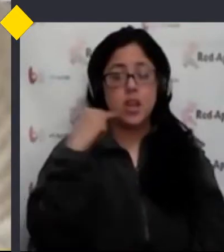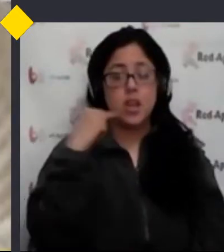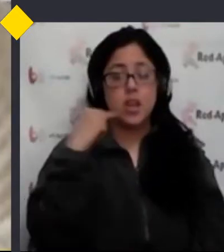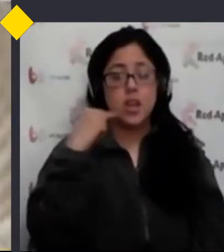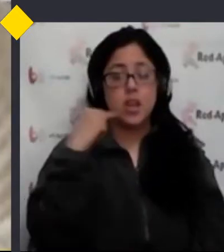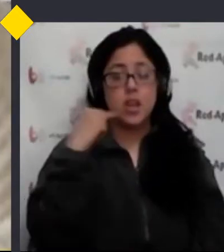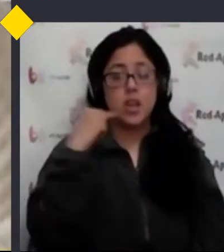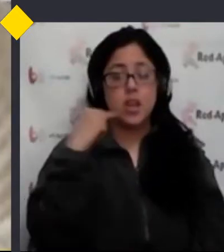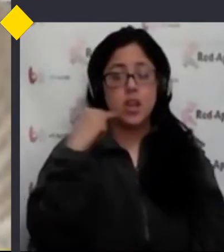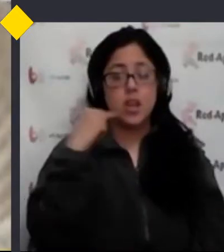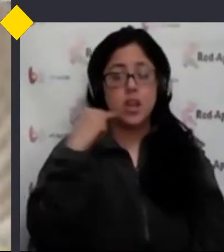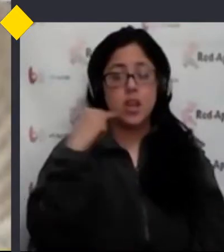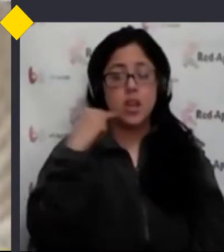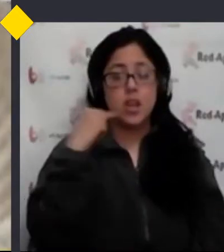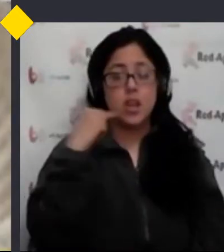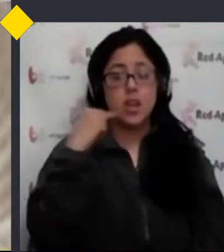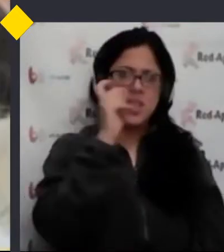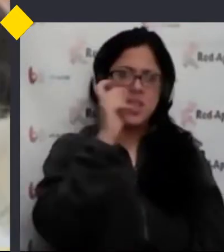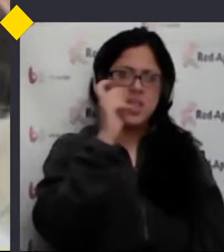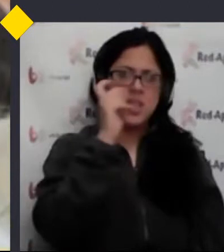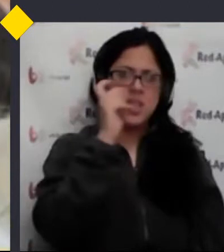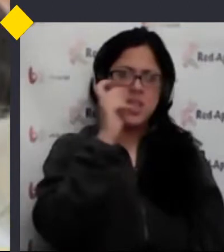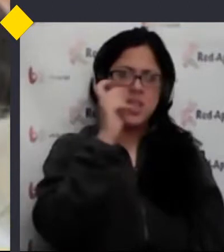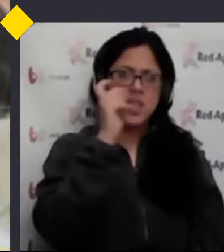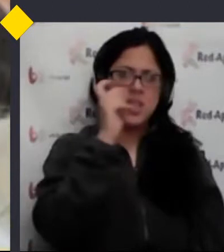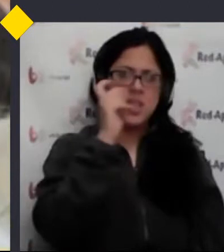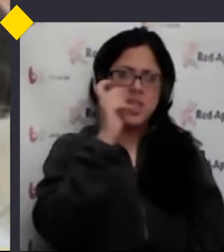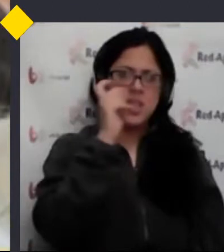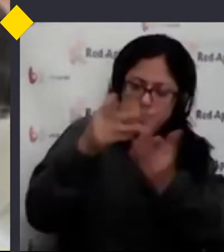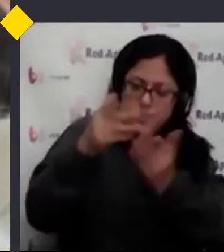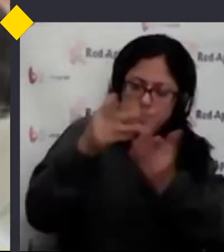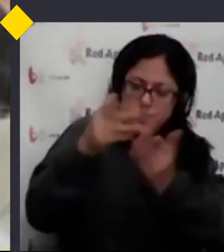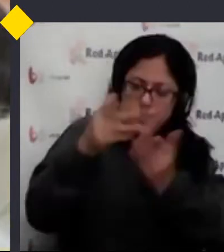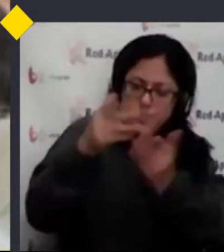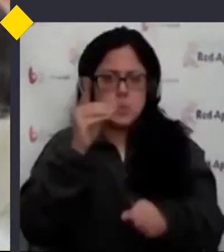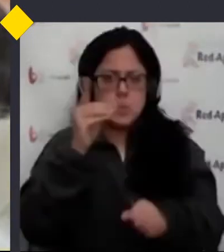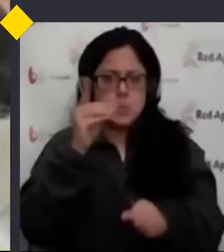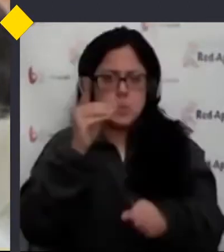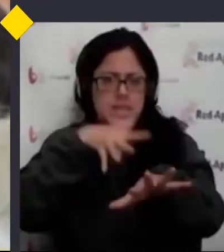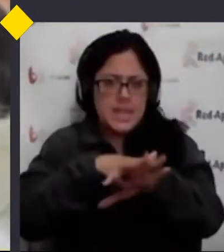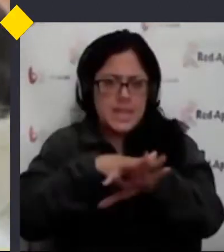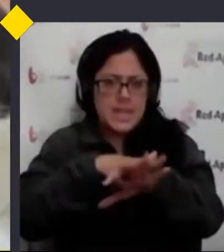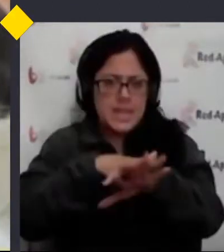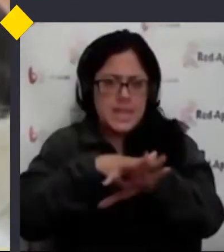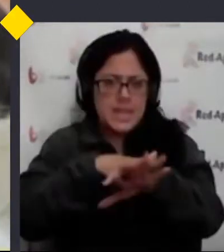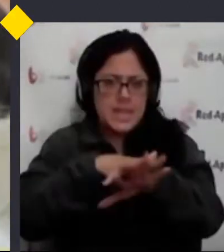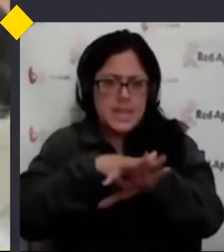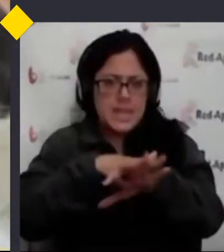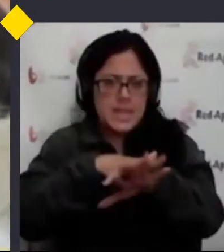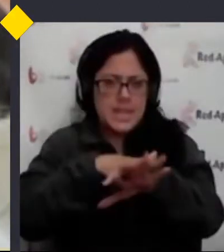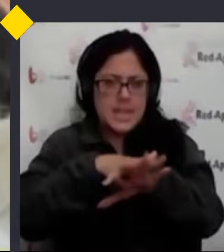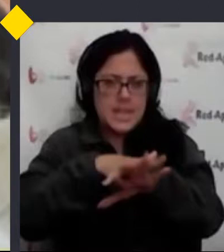hacia afuera a las personas con discapacidad, integrarlos realmente. Entonces yo comparto con Francisca que hay una